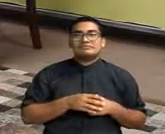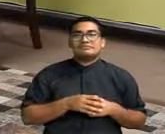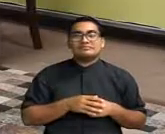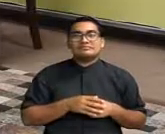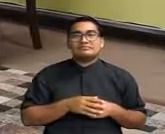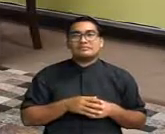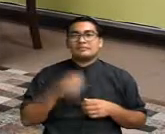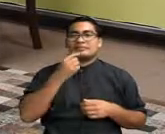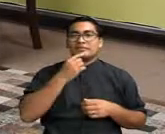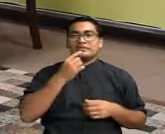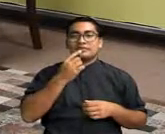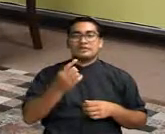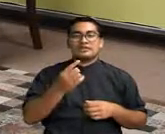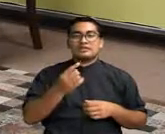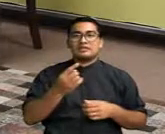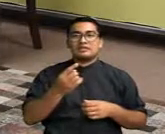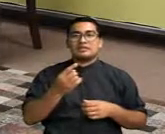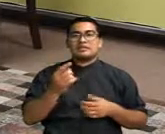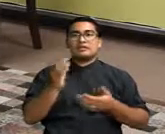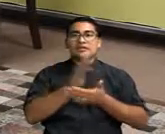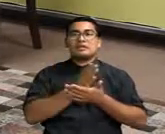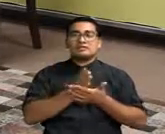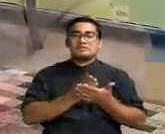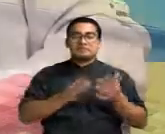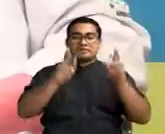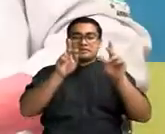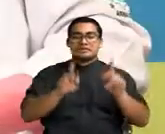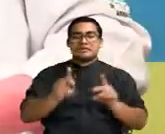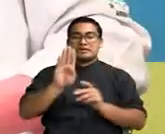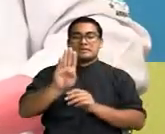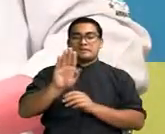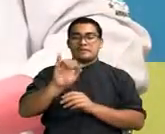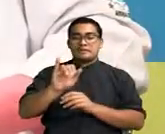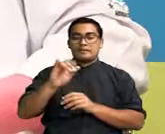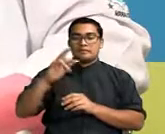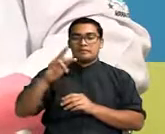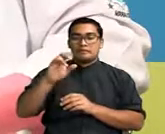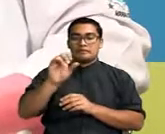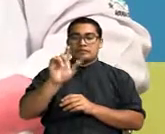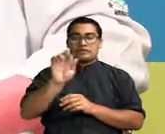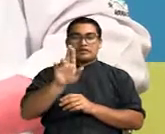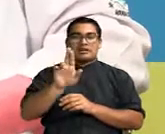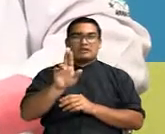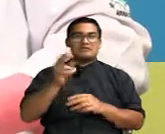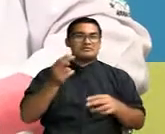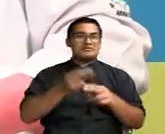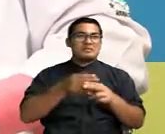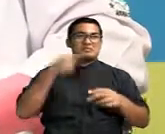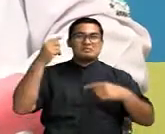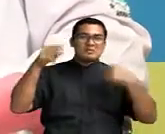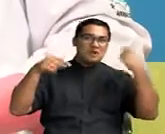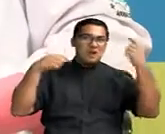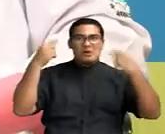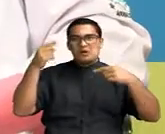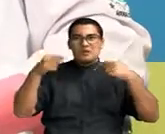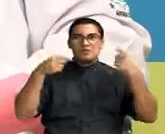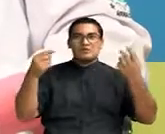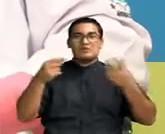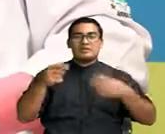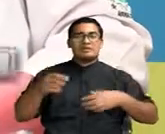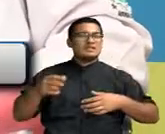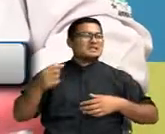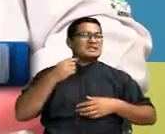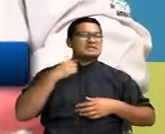último es característico de los trastornos bipolares en el episodio maníaco, la presencia de la